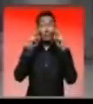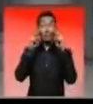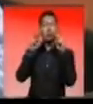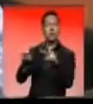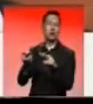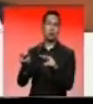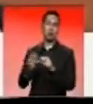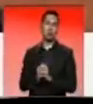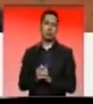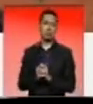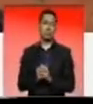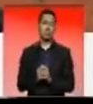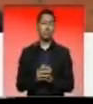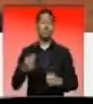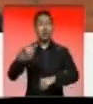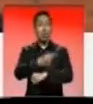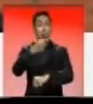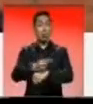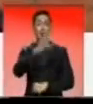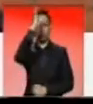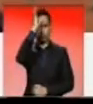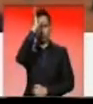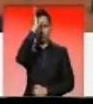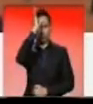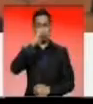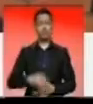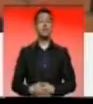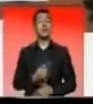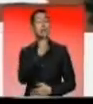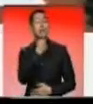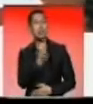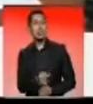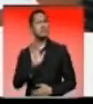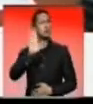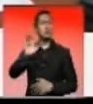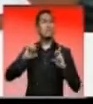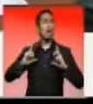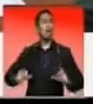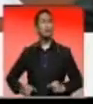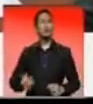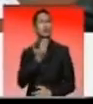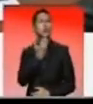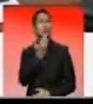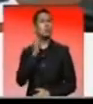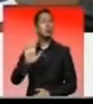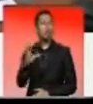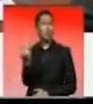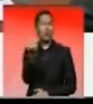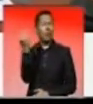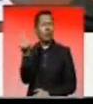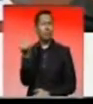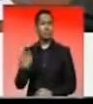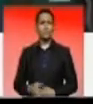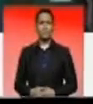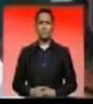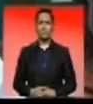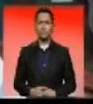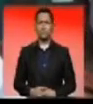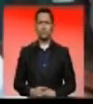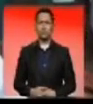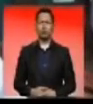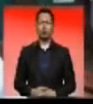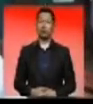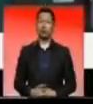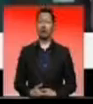estado. El gerente del hospital, Carlos Barrio Nuevo, nos comenta cuál fue el estado en el que llegó el joven hasta la casa de salud.